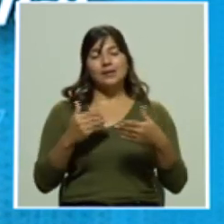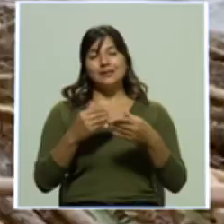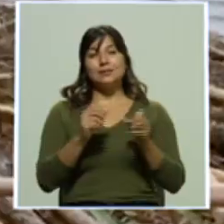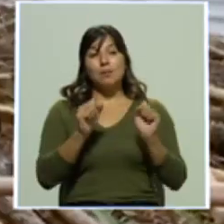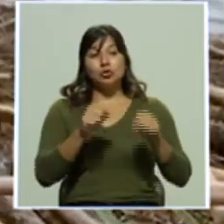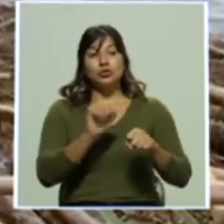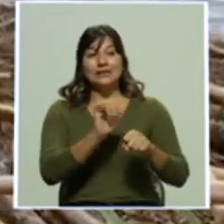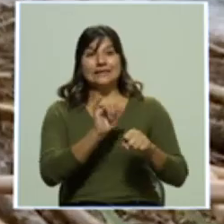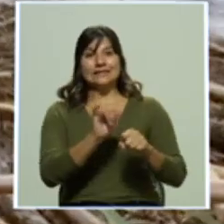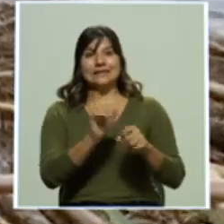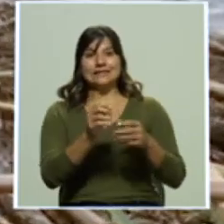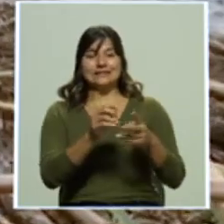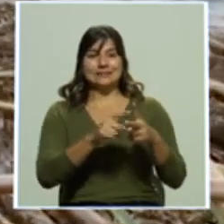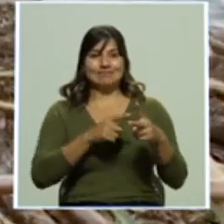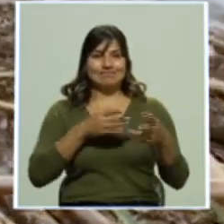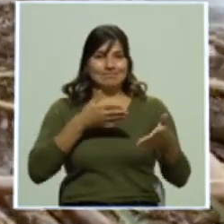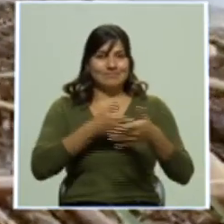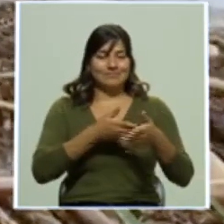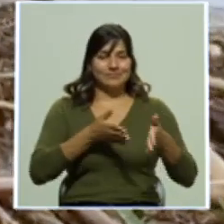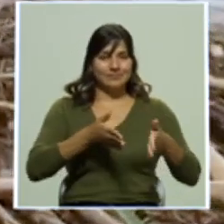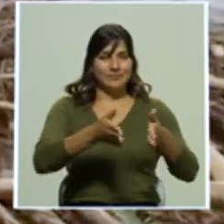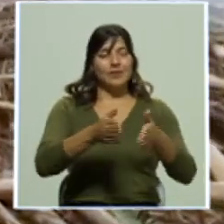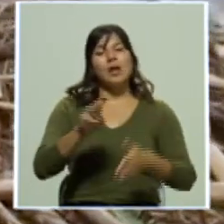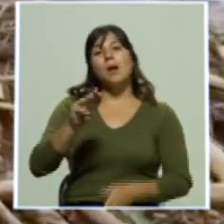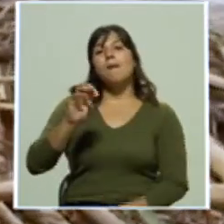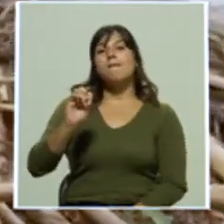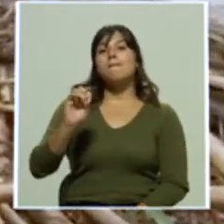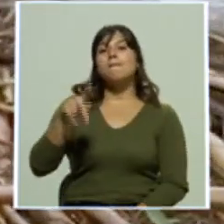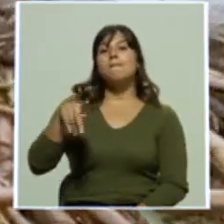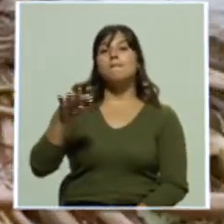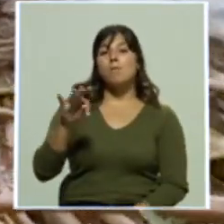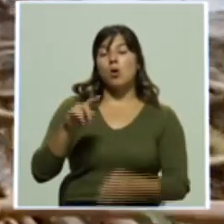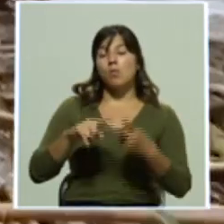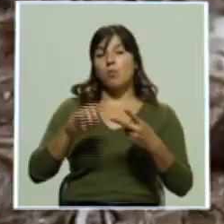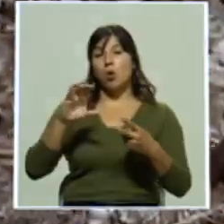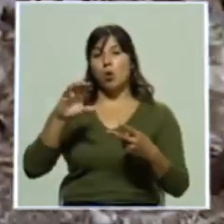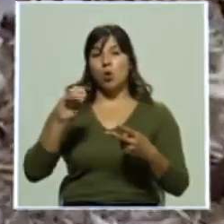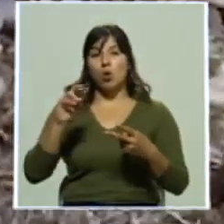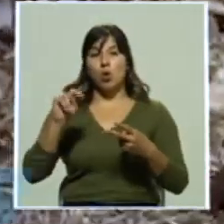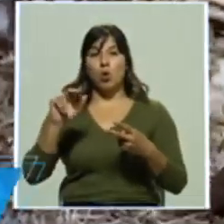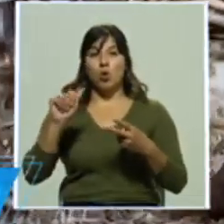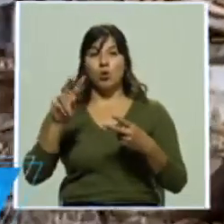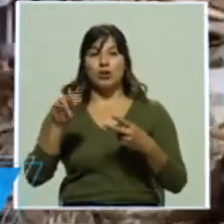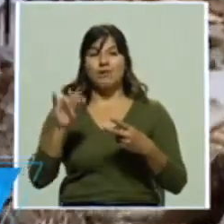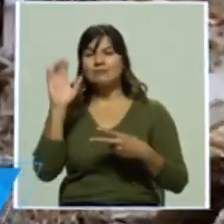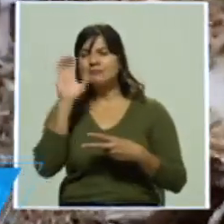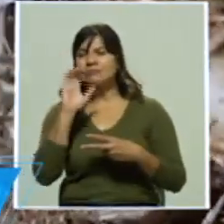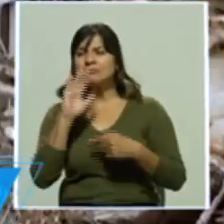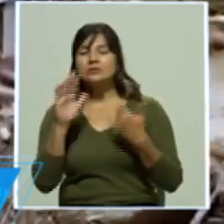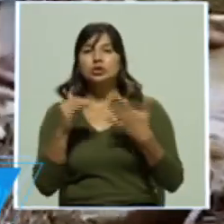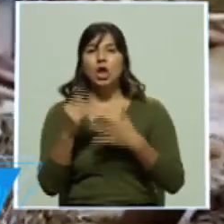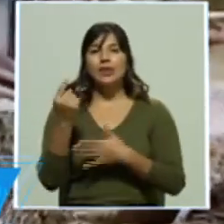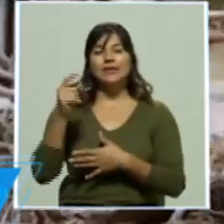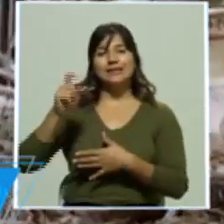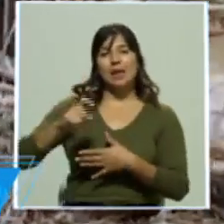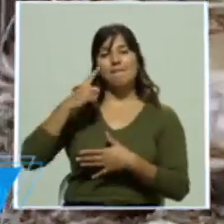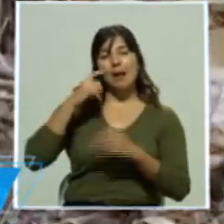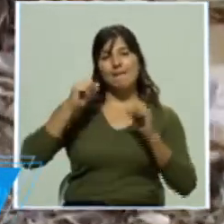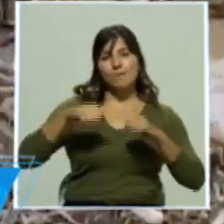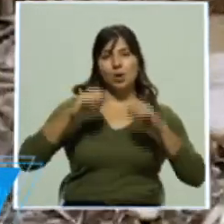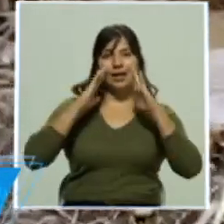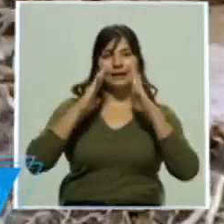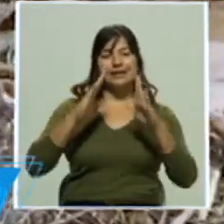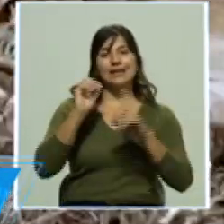país. Asimismo, se informó que el MOP y CONAVI están buscando todos los recursos financieros para atender a la mayor brevedad la